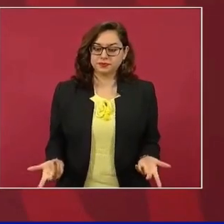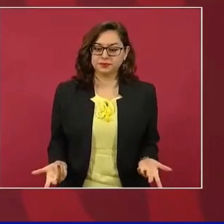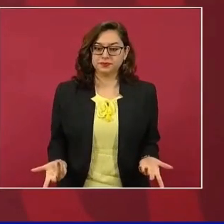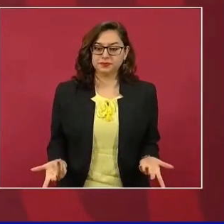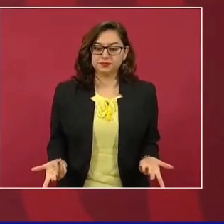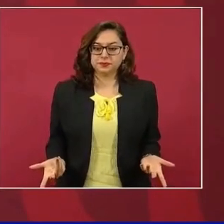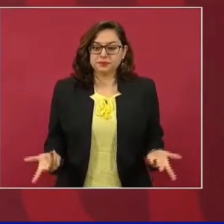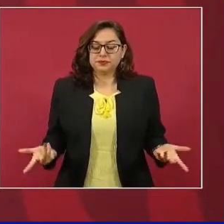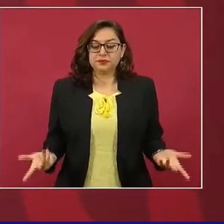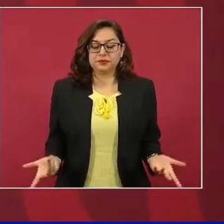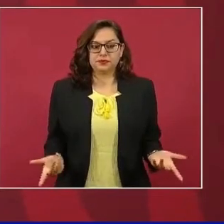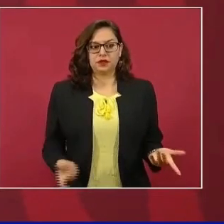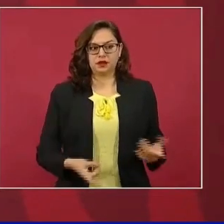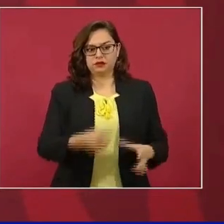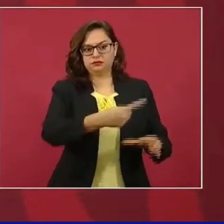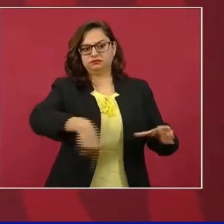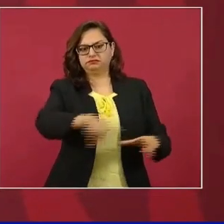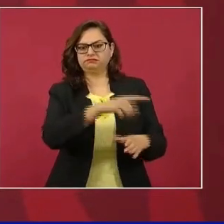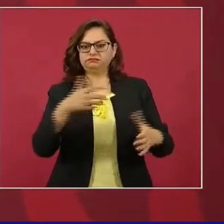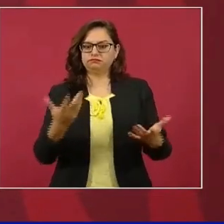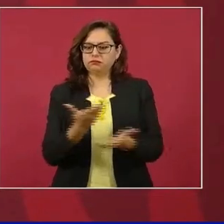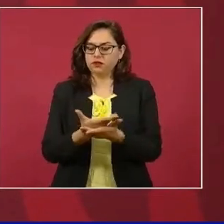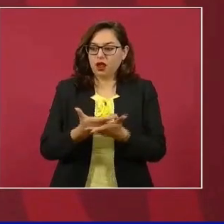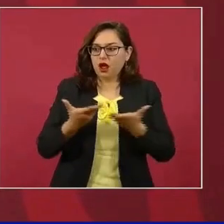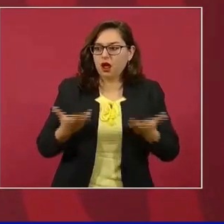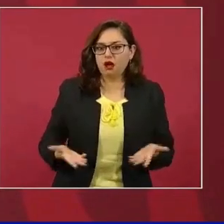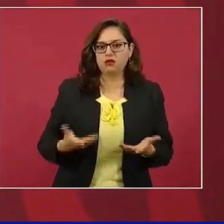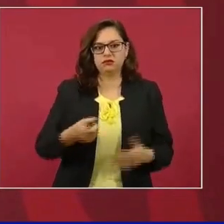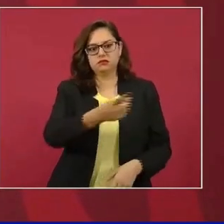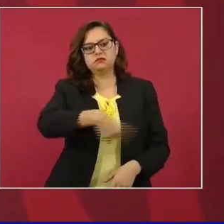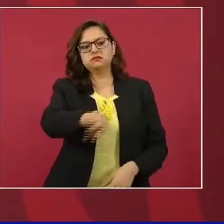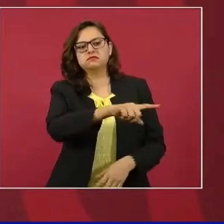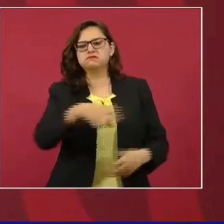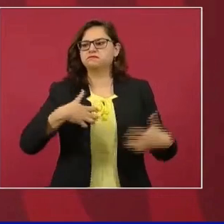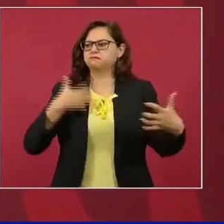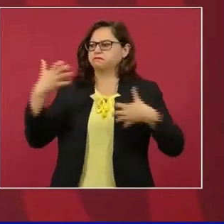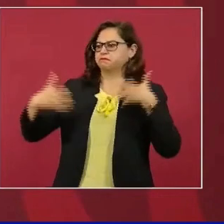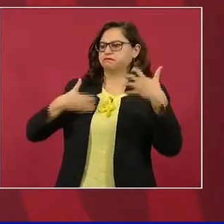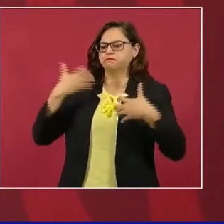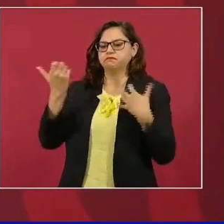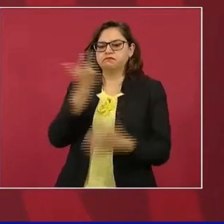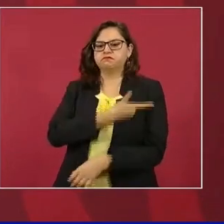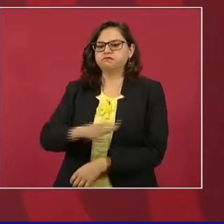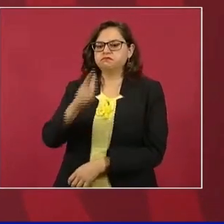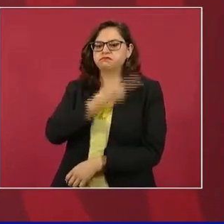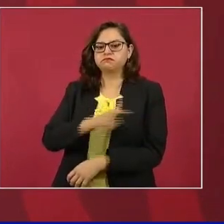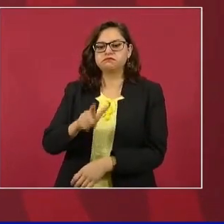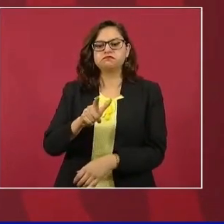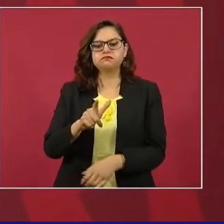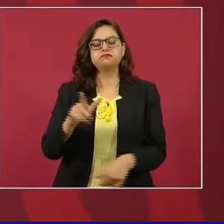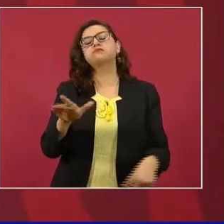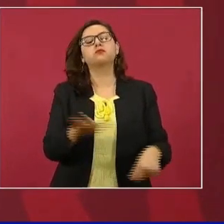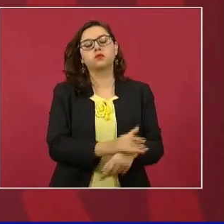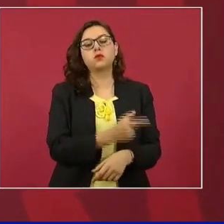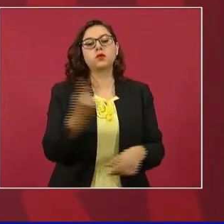no les gusta por eso, porque ya no les llega